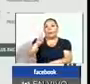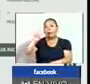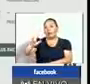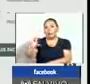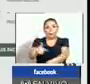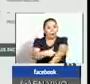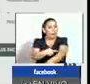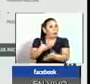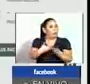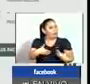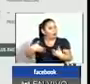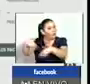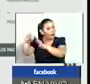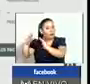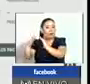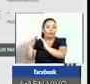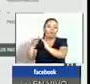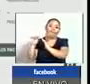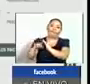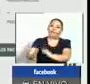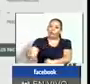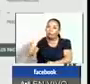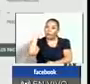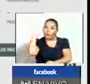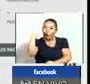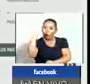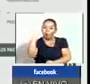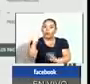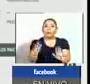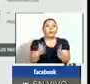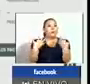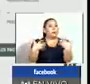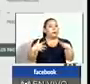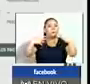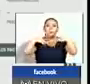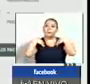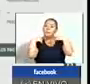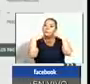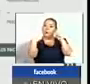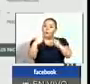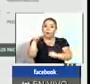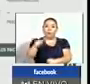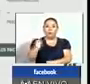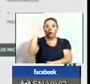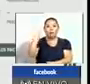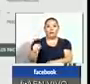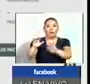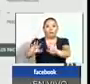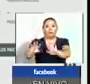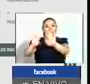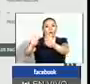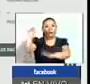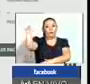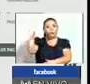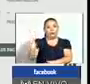el alta hospitalaria. Ese es un dato importante porque son las personas que han recuperado su salud en este 19 de agosto.